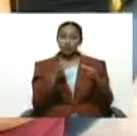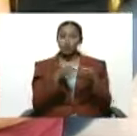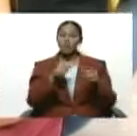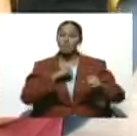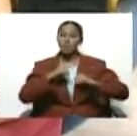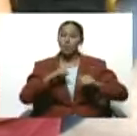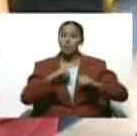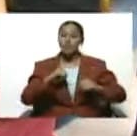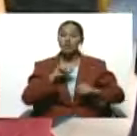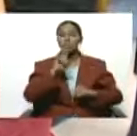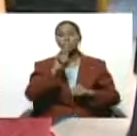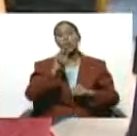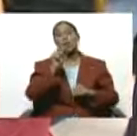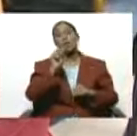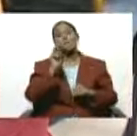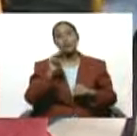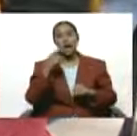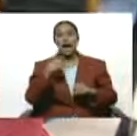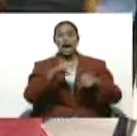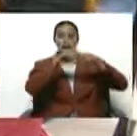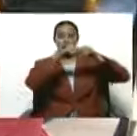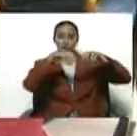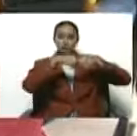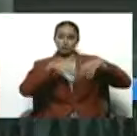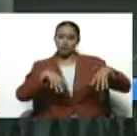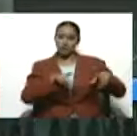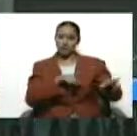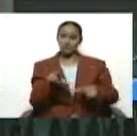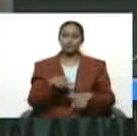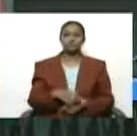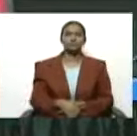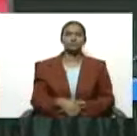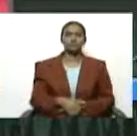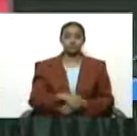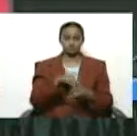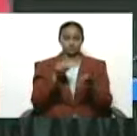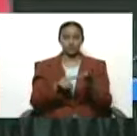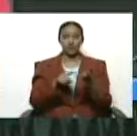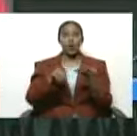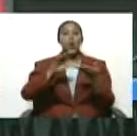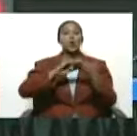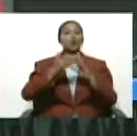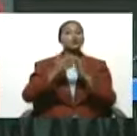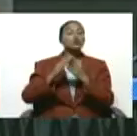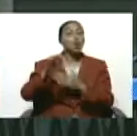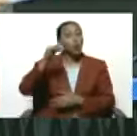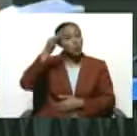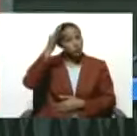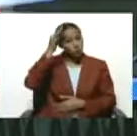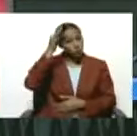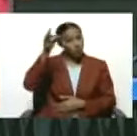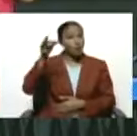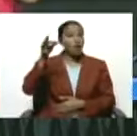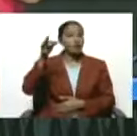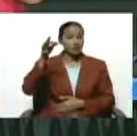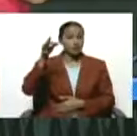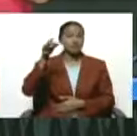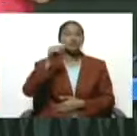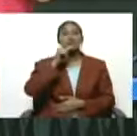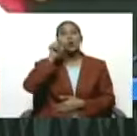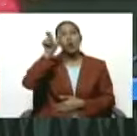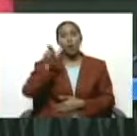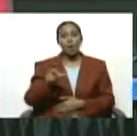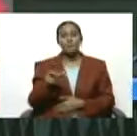comentarios. Luego están los consejos comunales, comunas y movimientos. Al frente de eso está Francisco Ameliá,